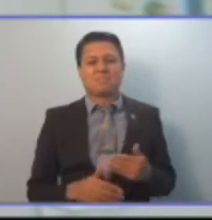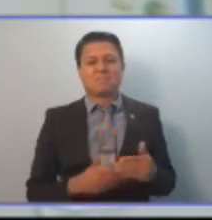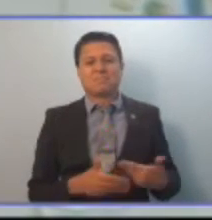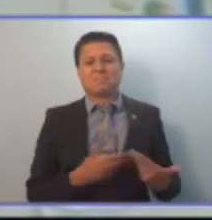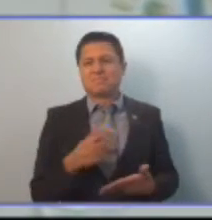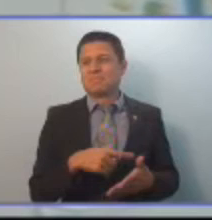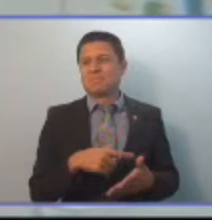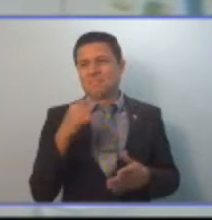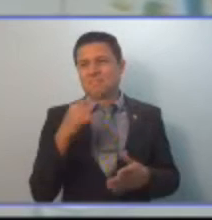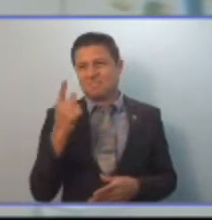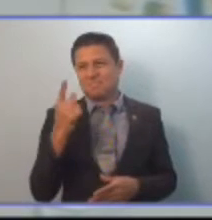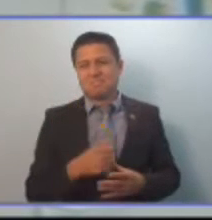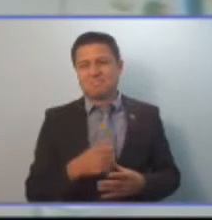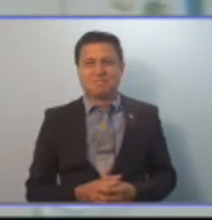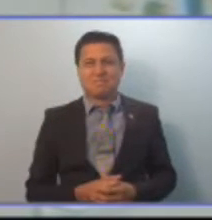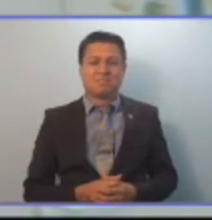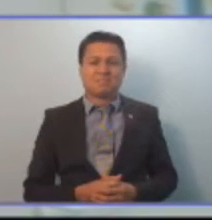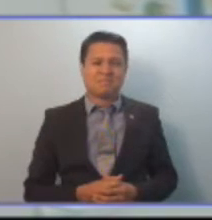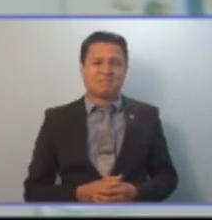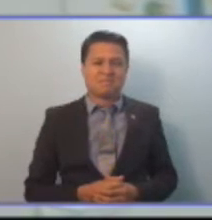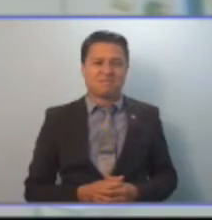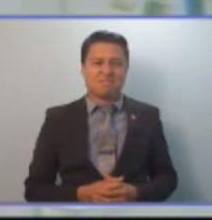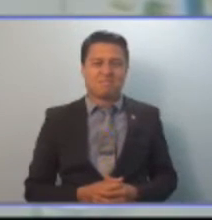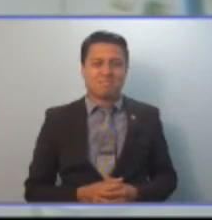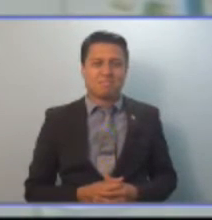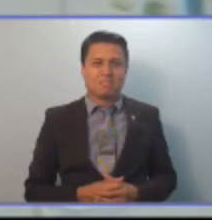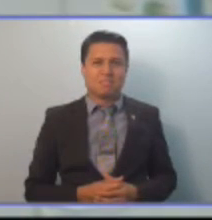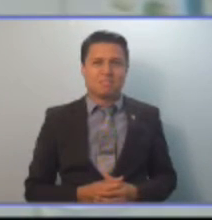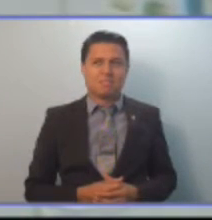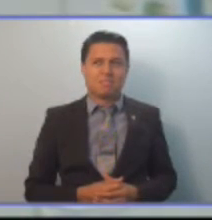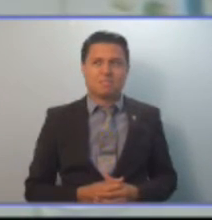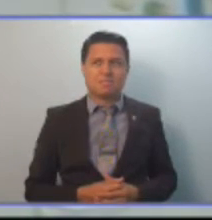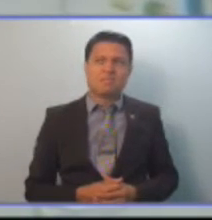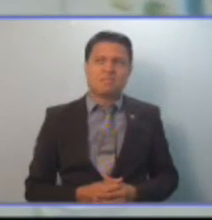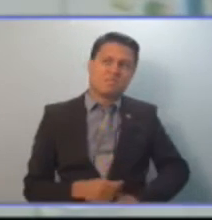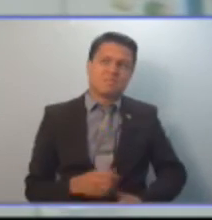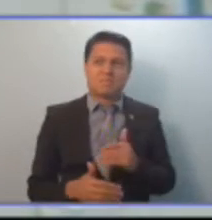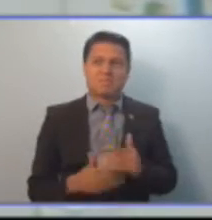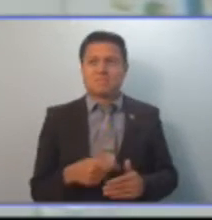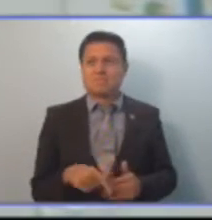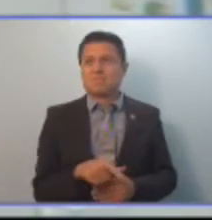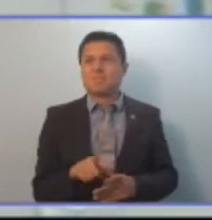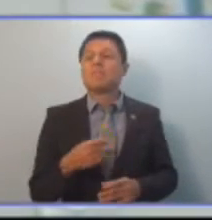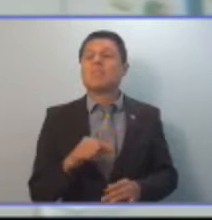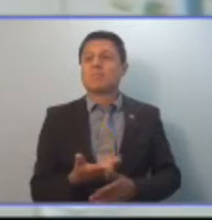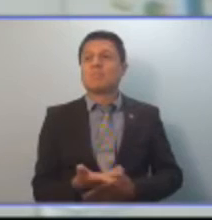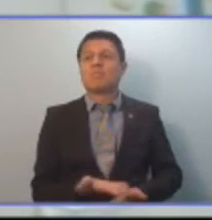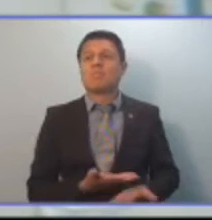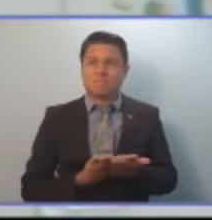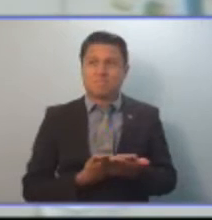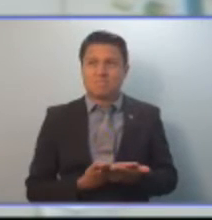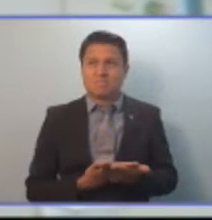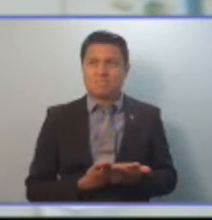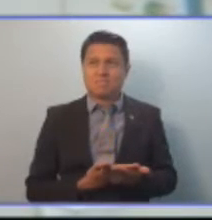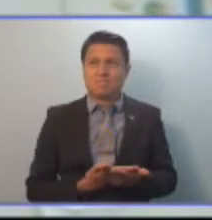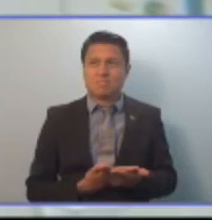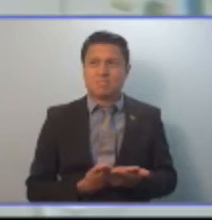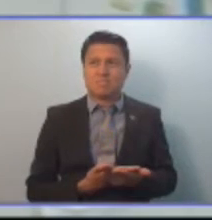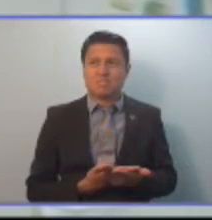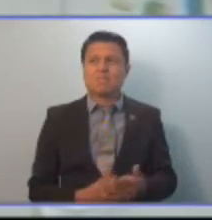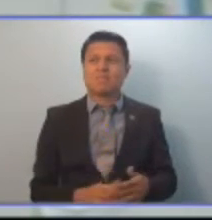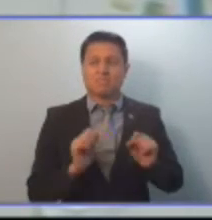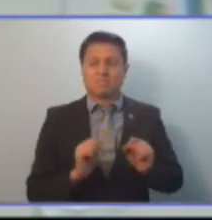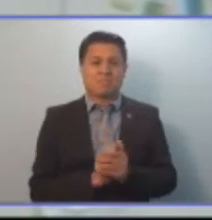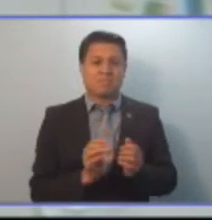yo lo vi en esta manera lacerado, porque pedir una cosa y